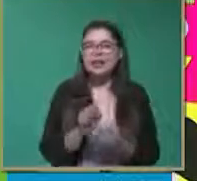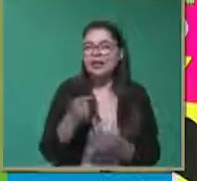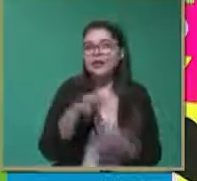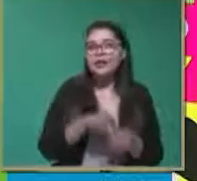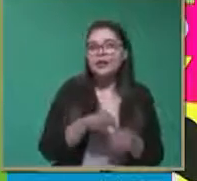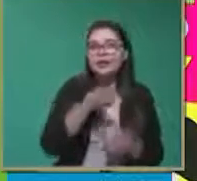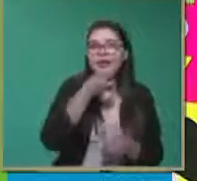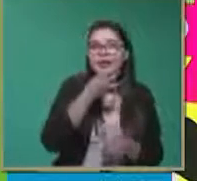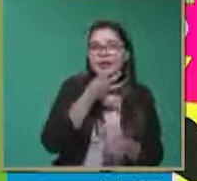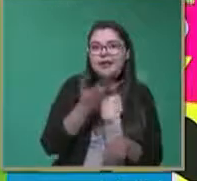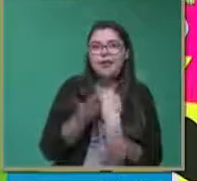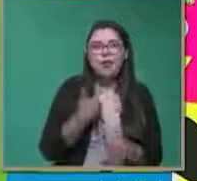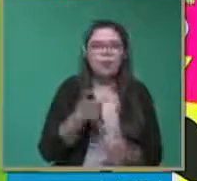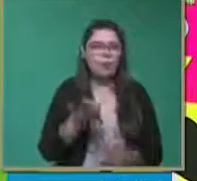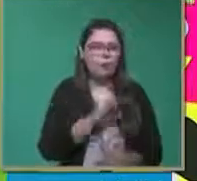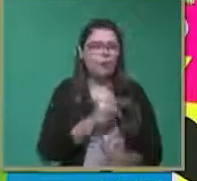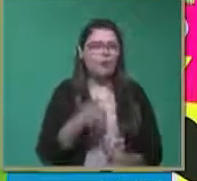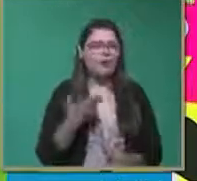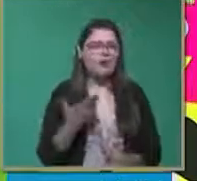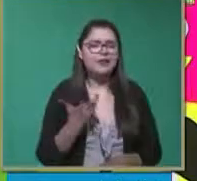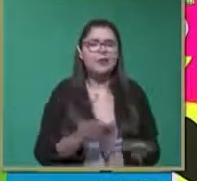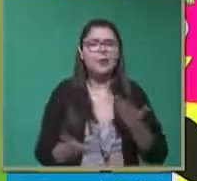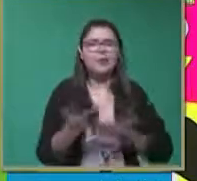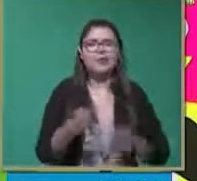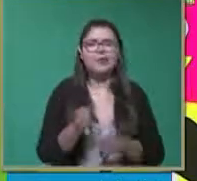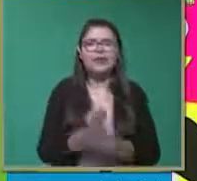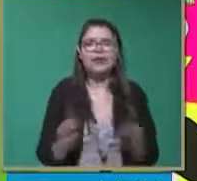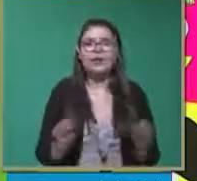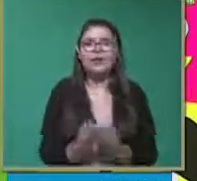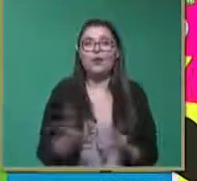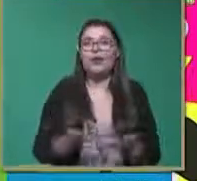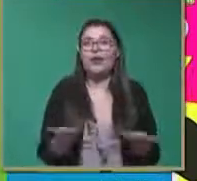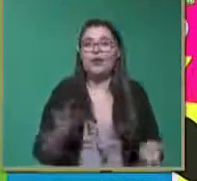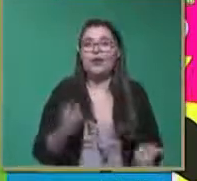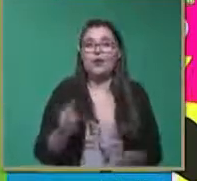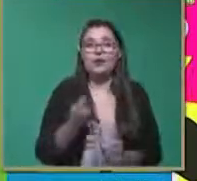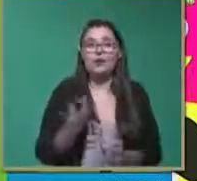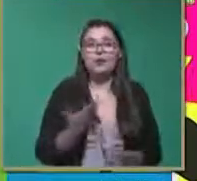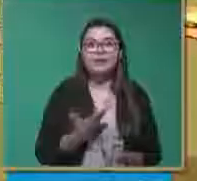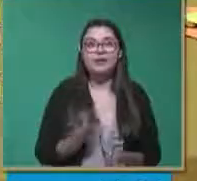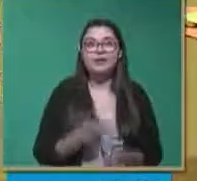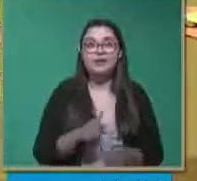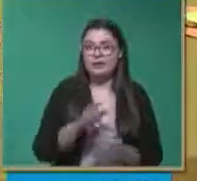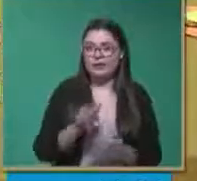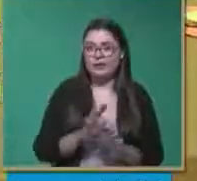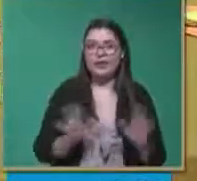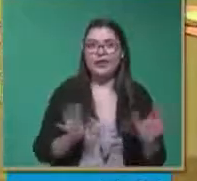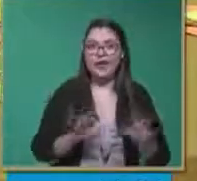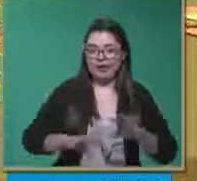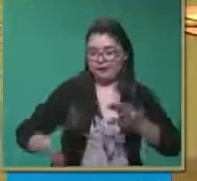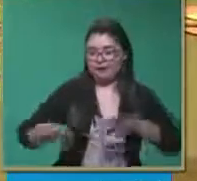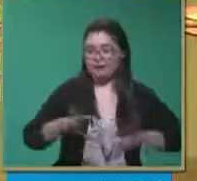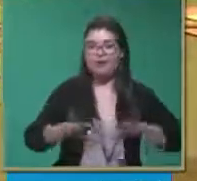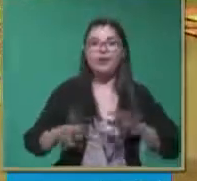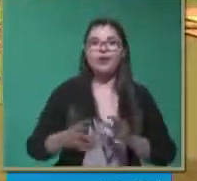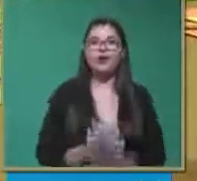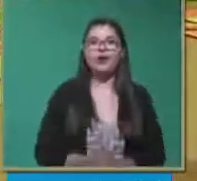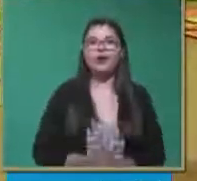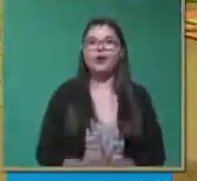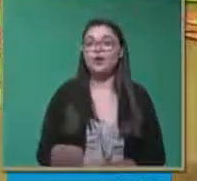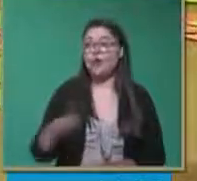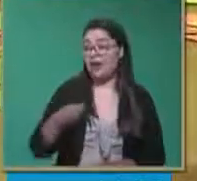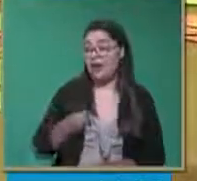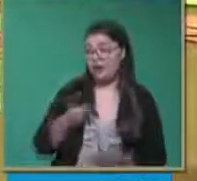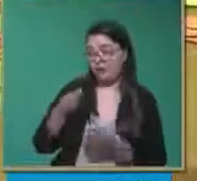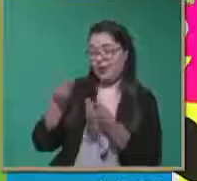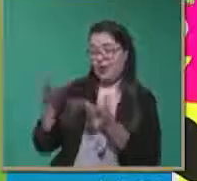qué van a hacer. ¿Qué vamos a hacer? Después de que ya están extendidos todos los papelitos, yo les voy a regalar un popote. Uno